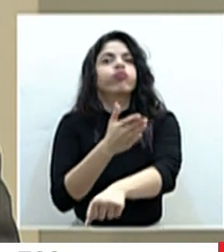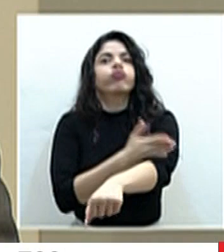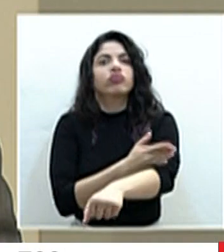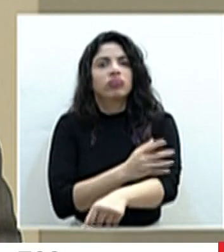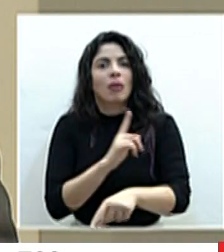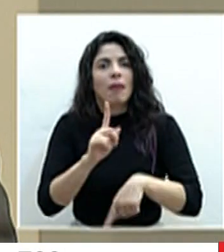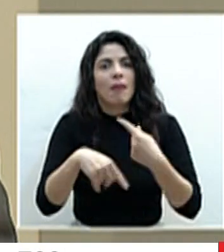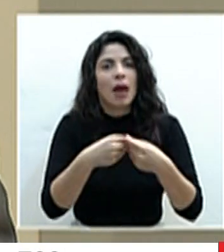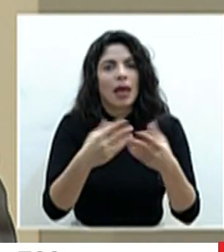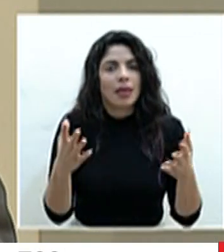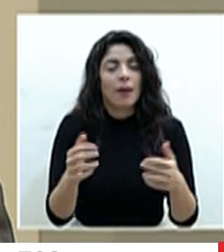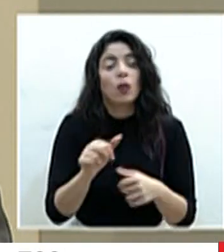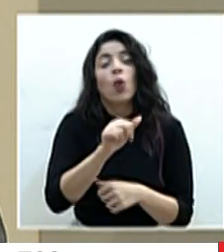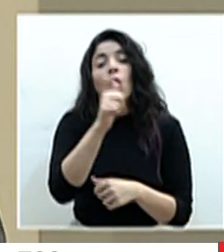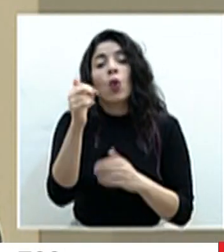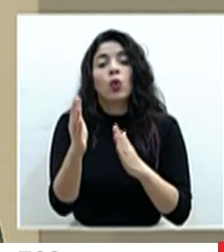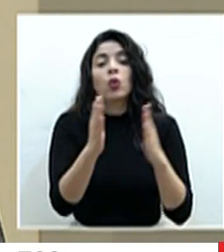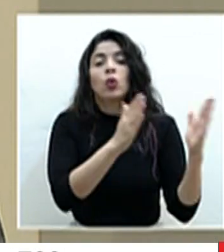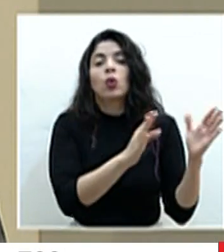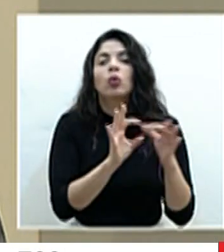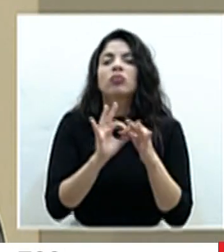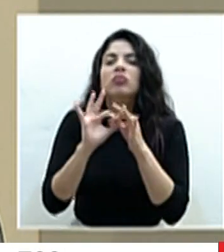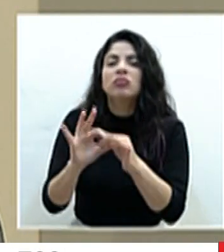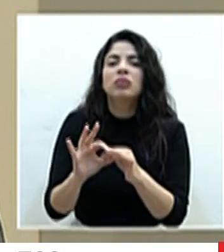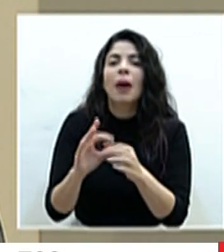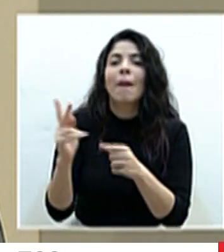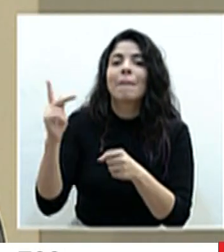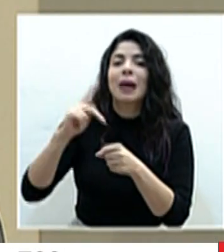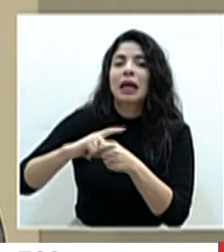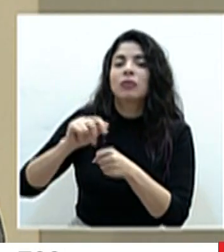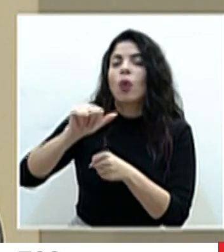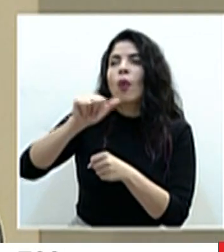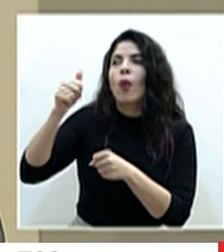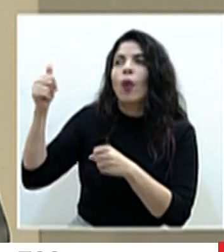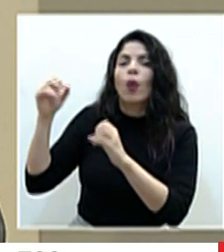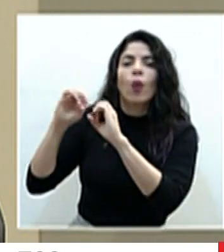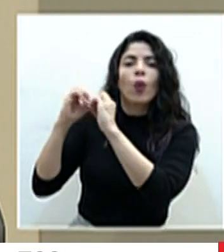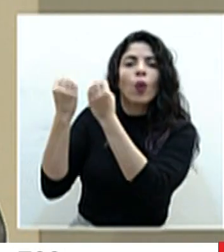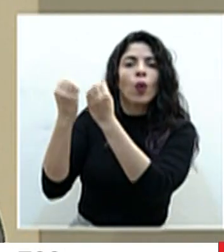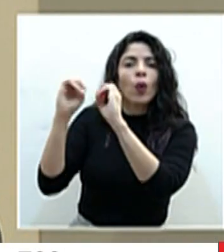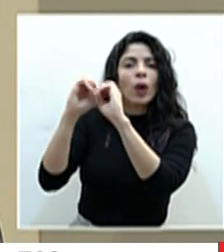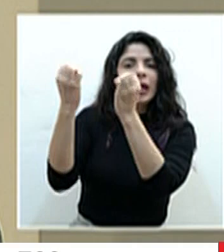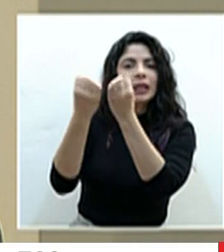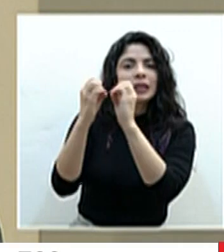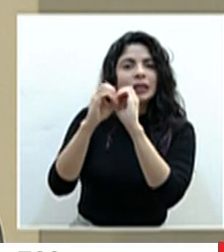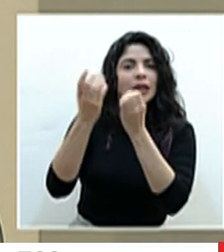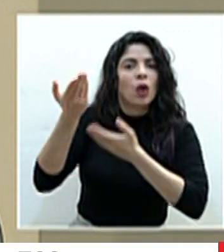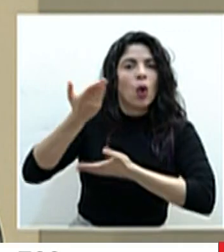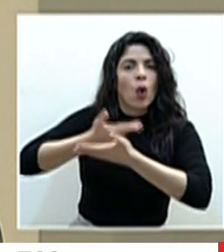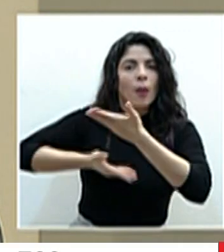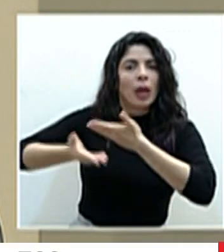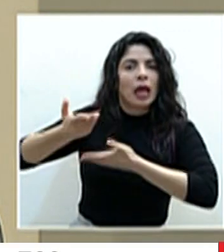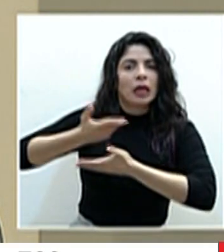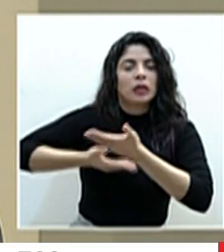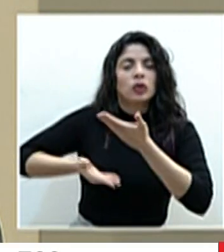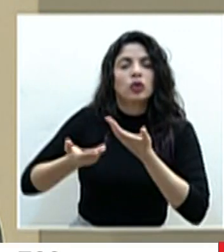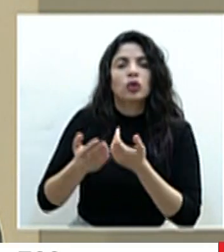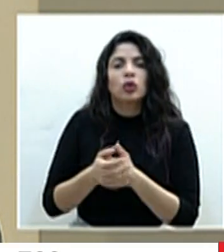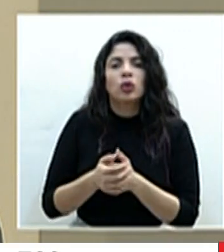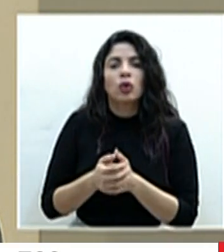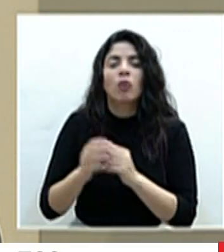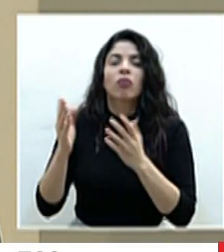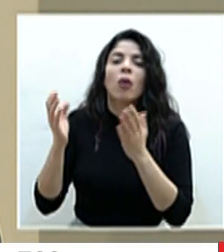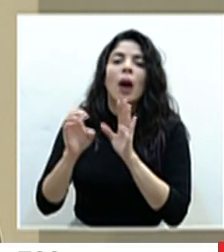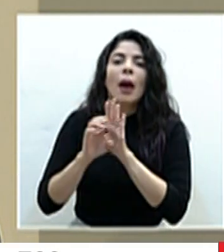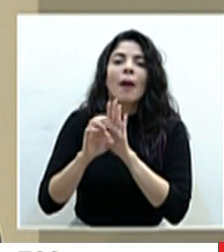a tener. Otro elemento tiene que ver con la participación de otros organismos cooperantes, como puede ser perfectamente la